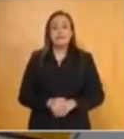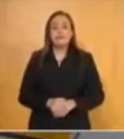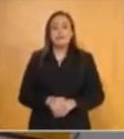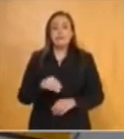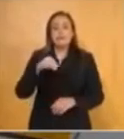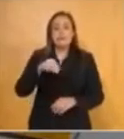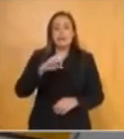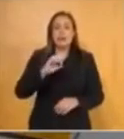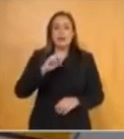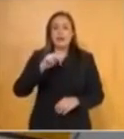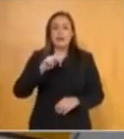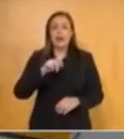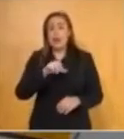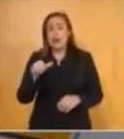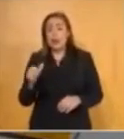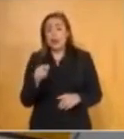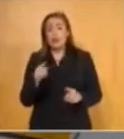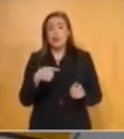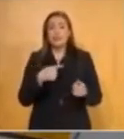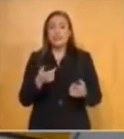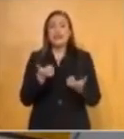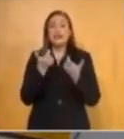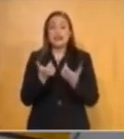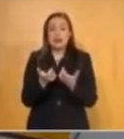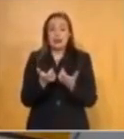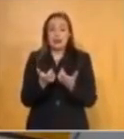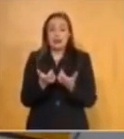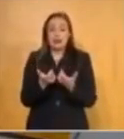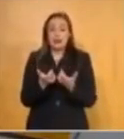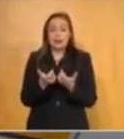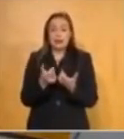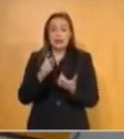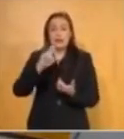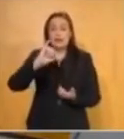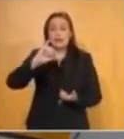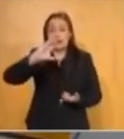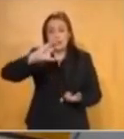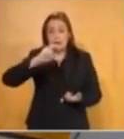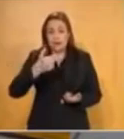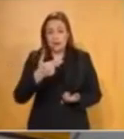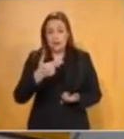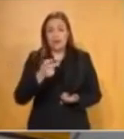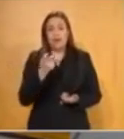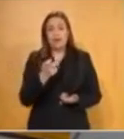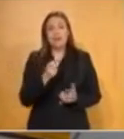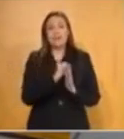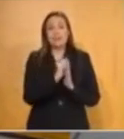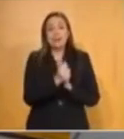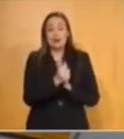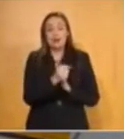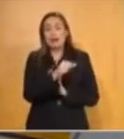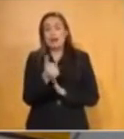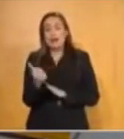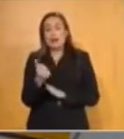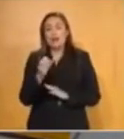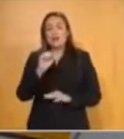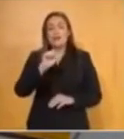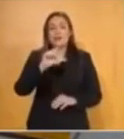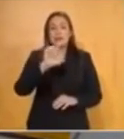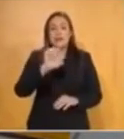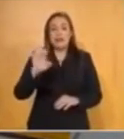que tiene mucho dinero, es decir, es un sinónimo de rich, rico. Y podremos decir también para el último, sleepyhead, algún